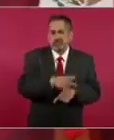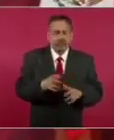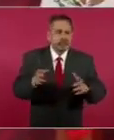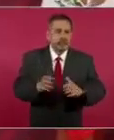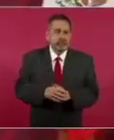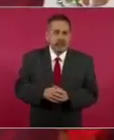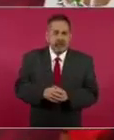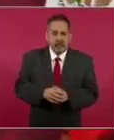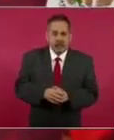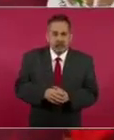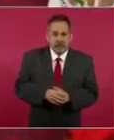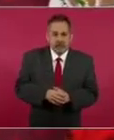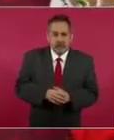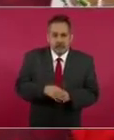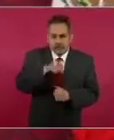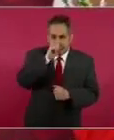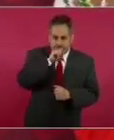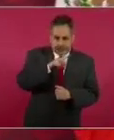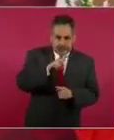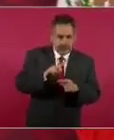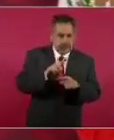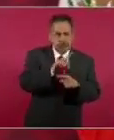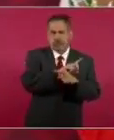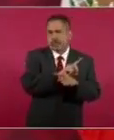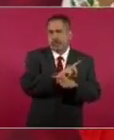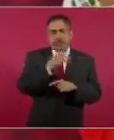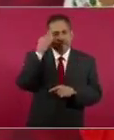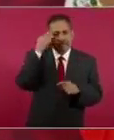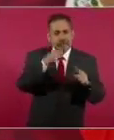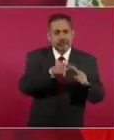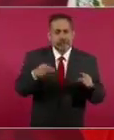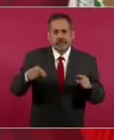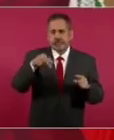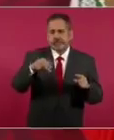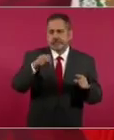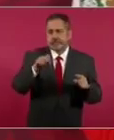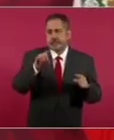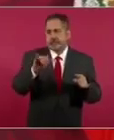es lo que se ha venido aplicando durante todo el periodo neoliberal.